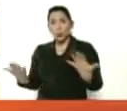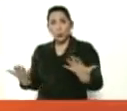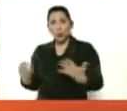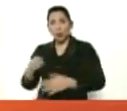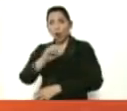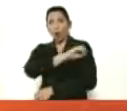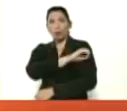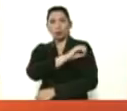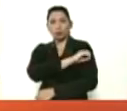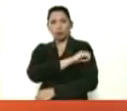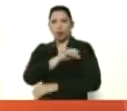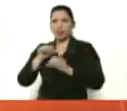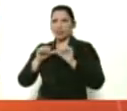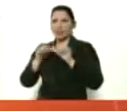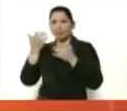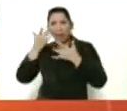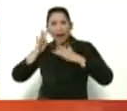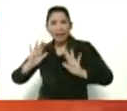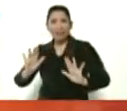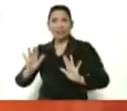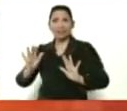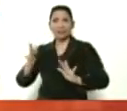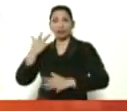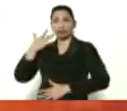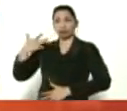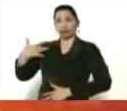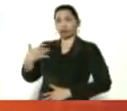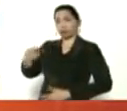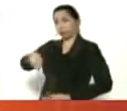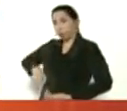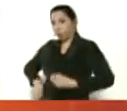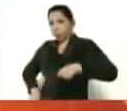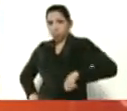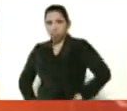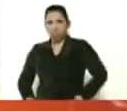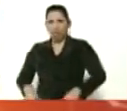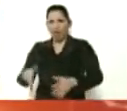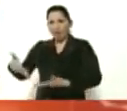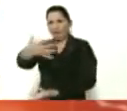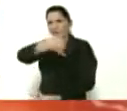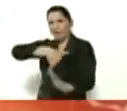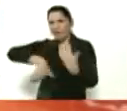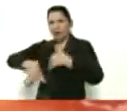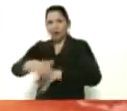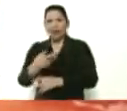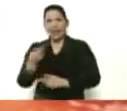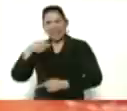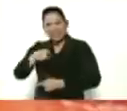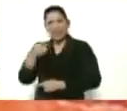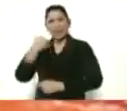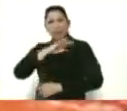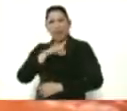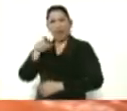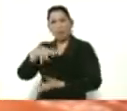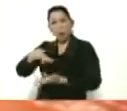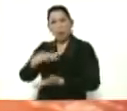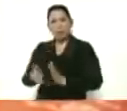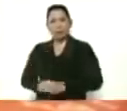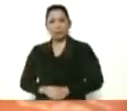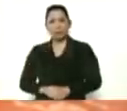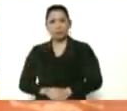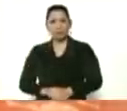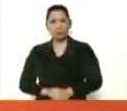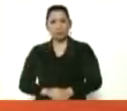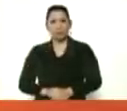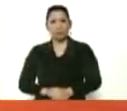oposición parece seguir lucrándose de esta enfermedad, por ejemplo, de esta situación?